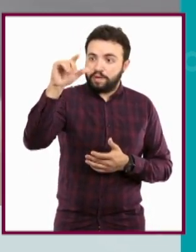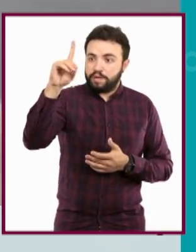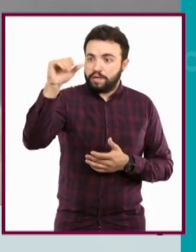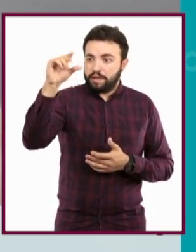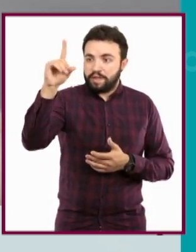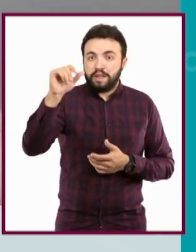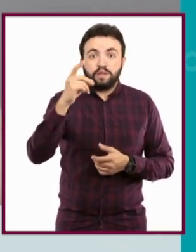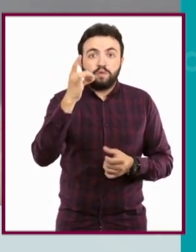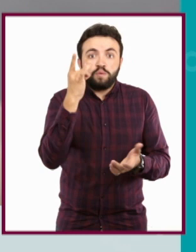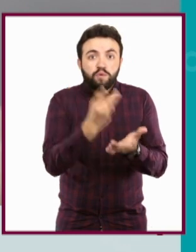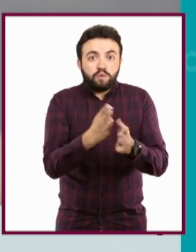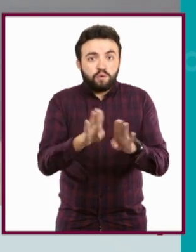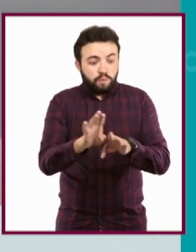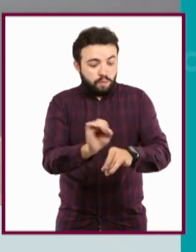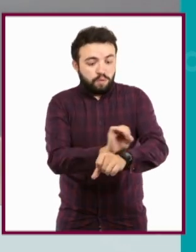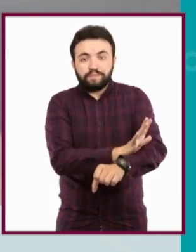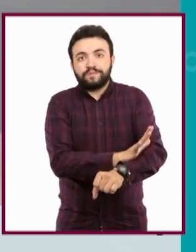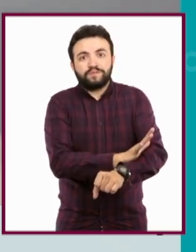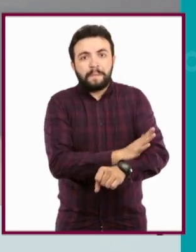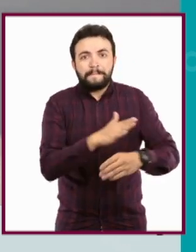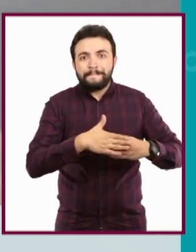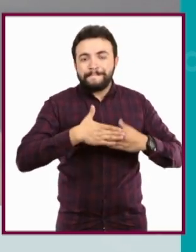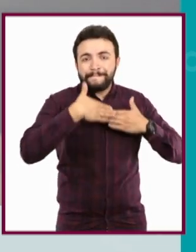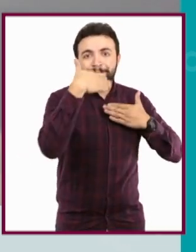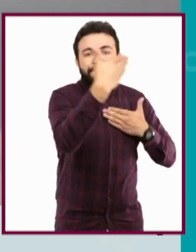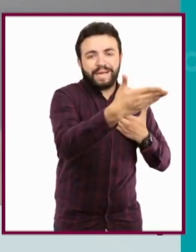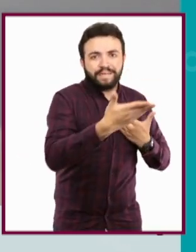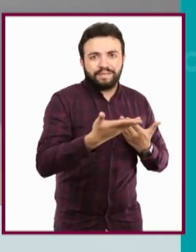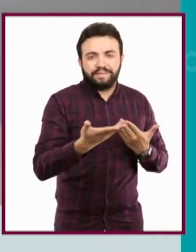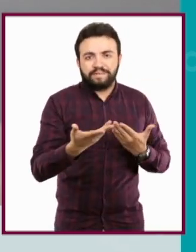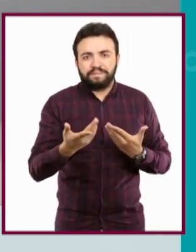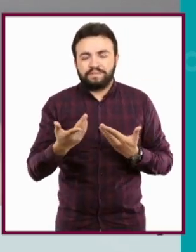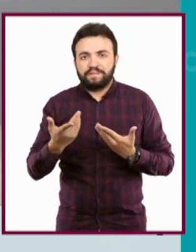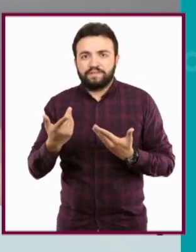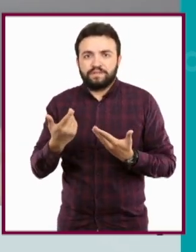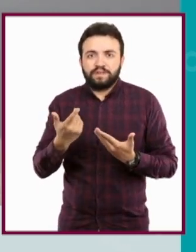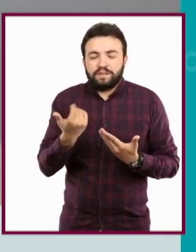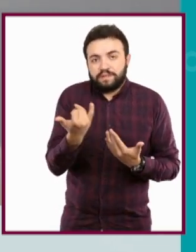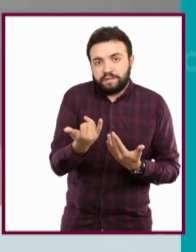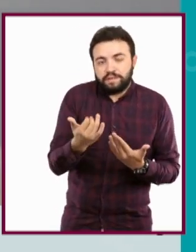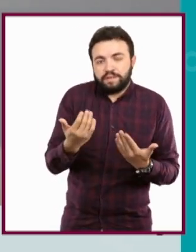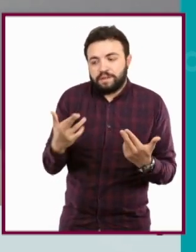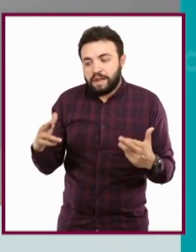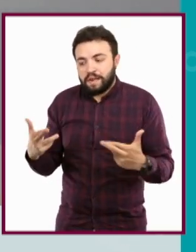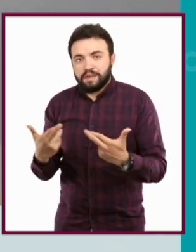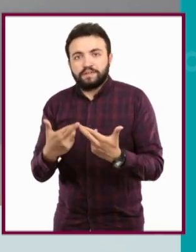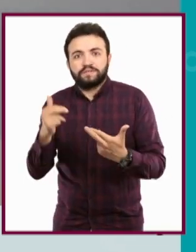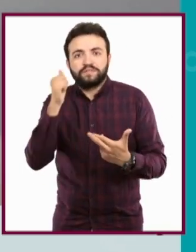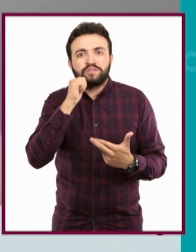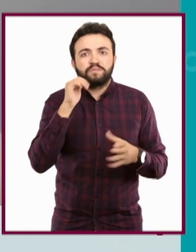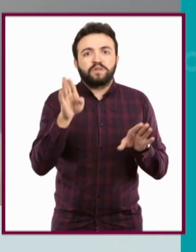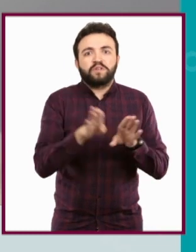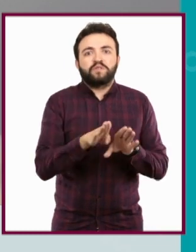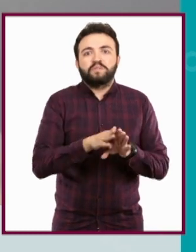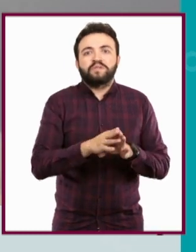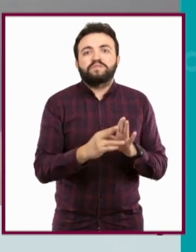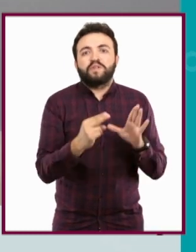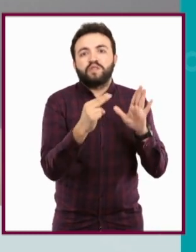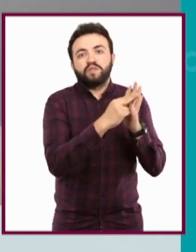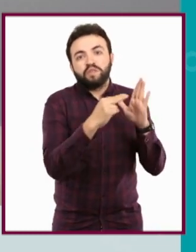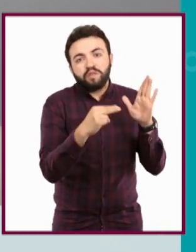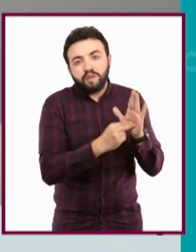lógica. Y en cambio, yo he llegado a sentir que muchas veces la religión es basada solamente en normas